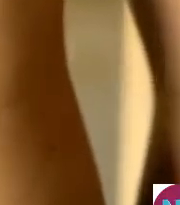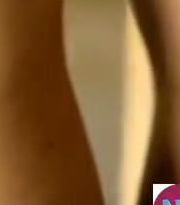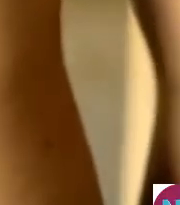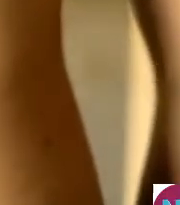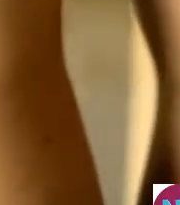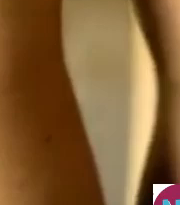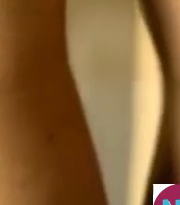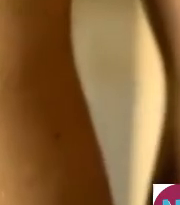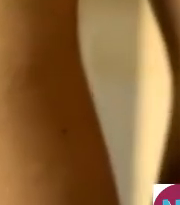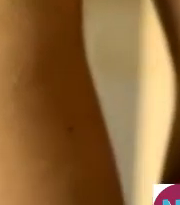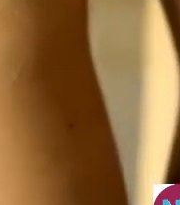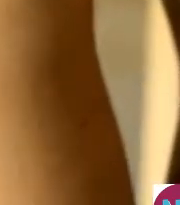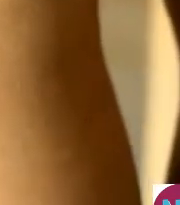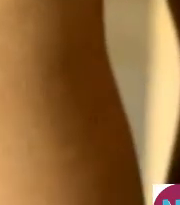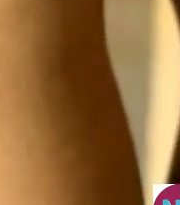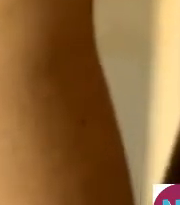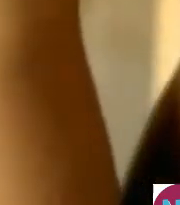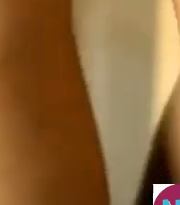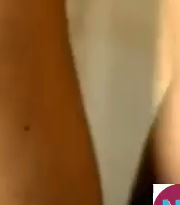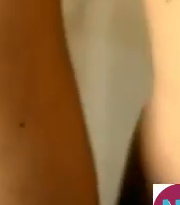nasal y manchas en la boca.